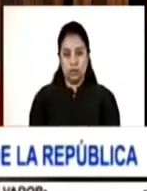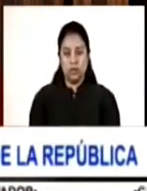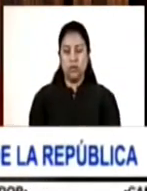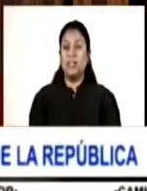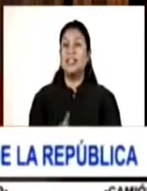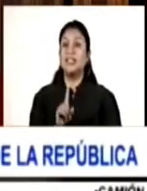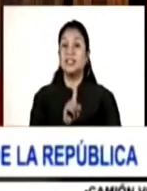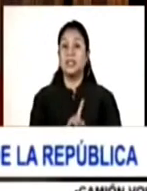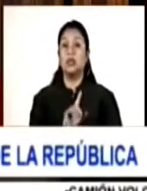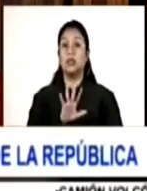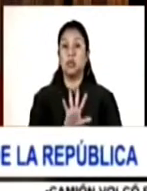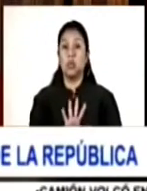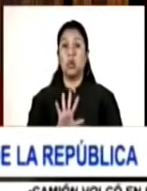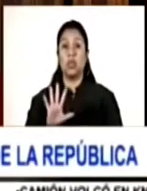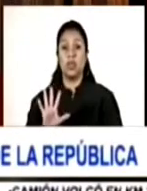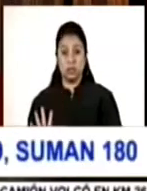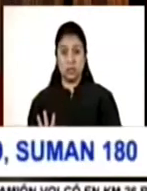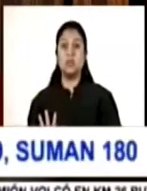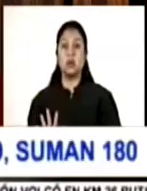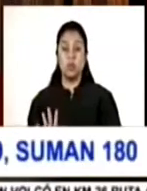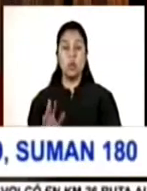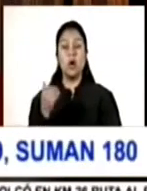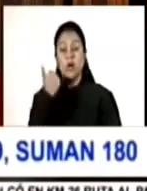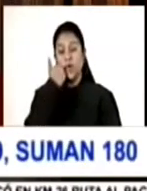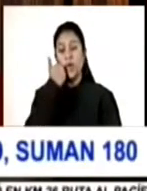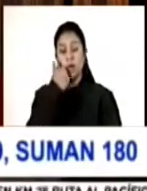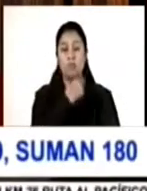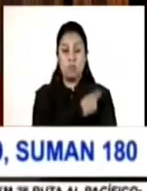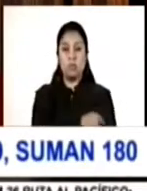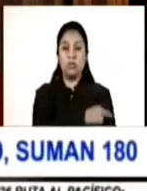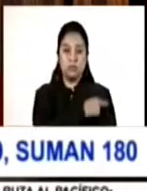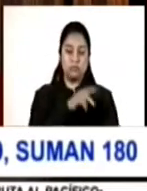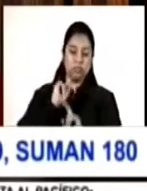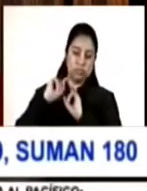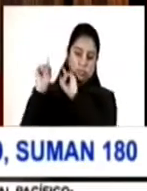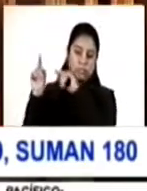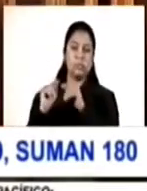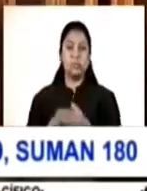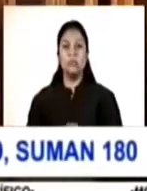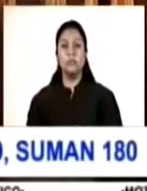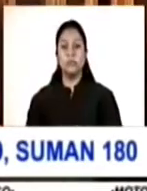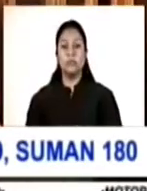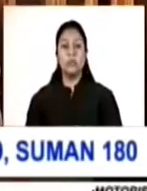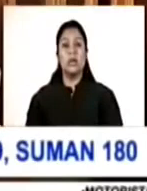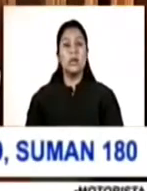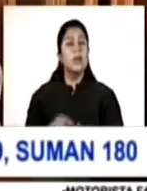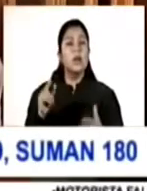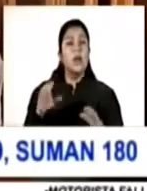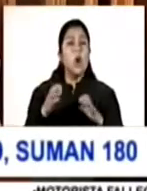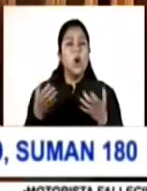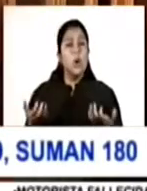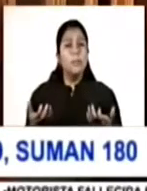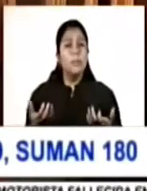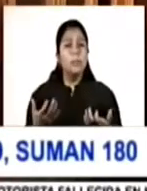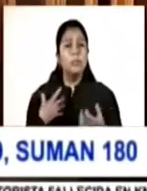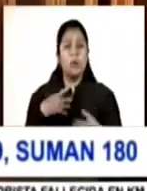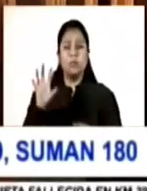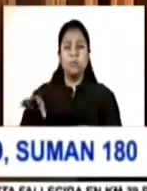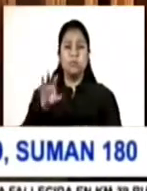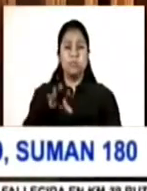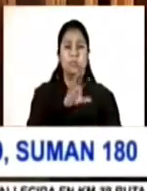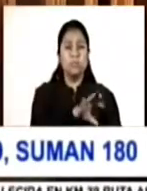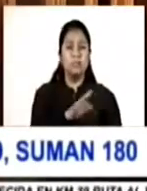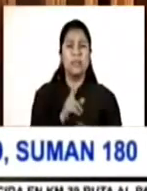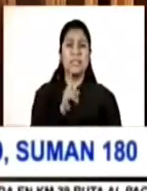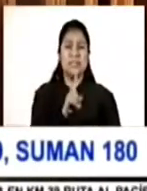y 155 casos activos que están hospitalizados. La distribución de estos